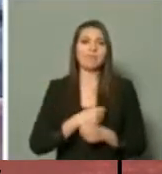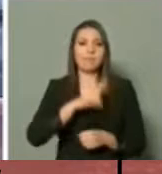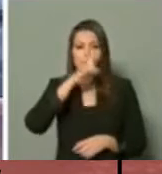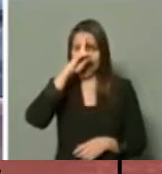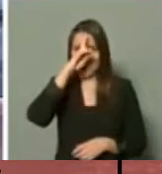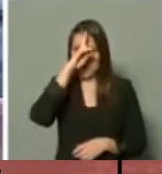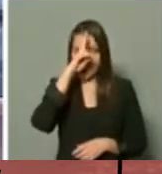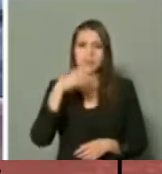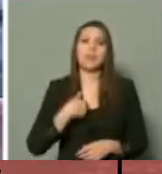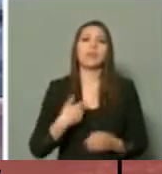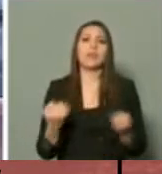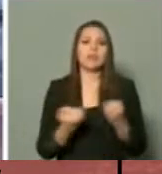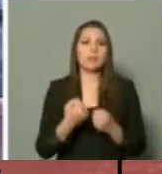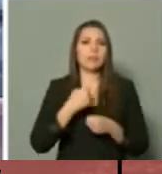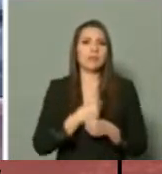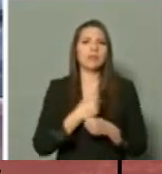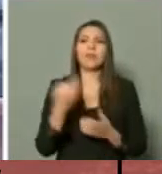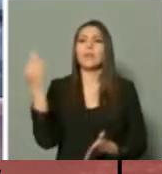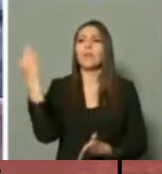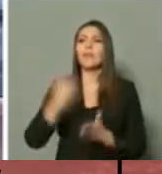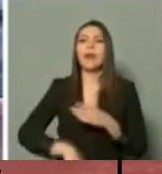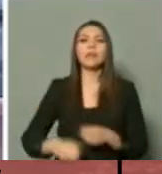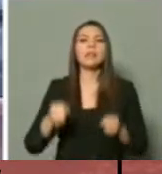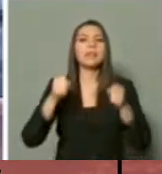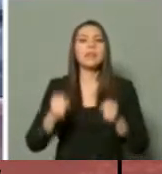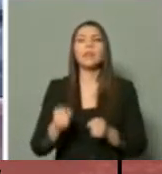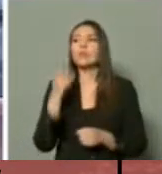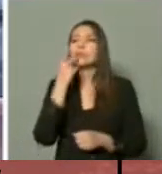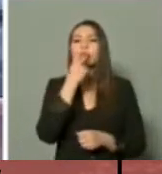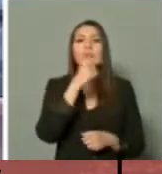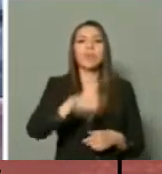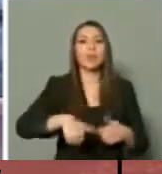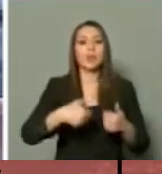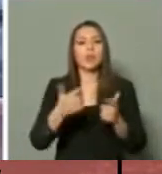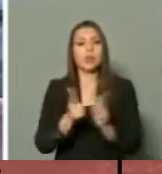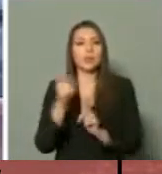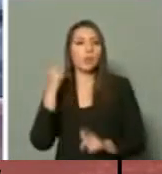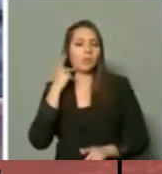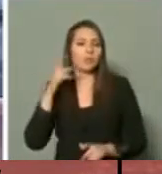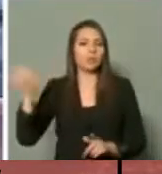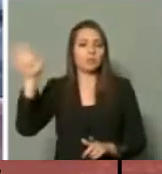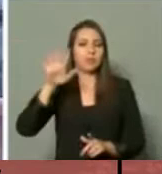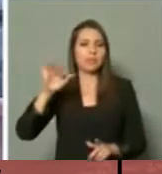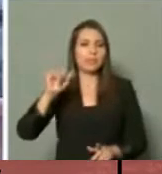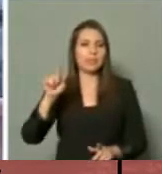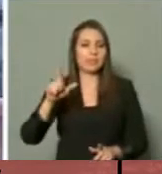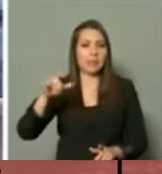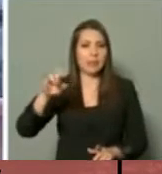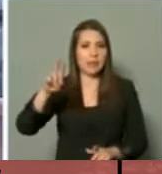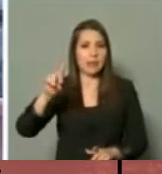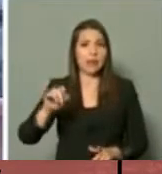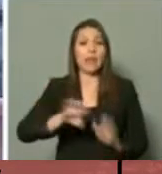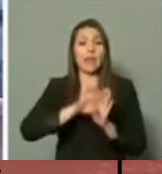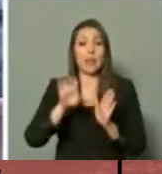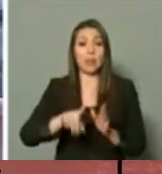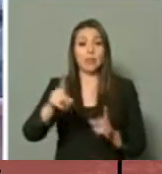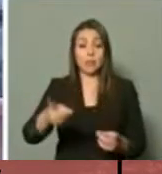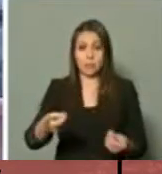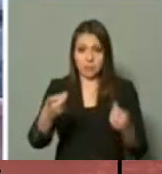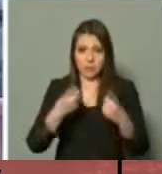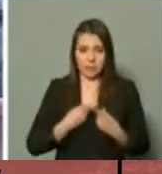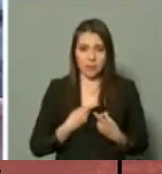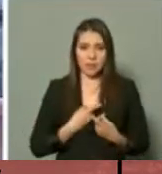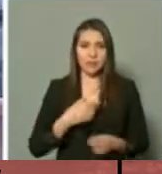como tú he sido víctima de la inseguridad que hoy nos tiene la izquierda. Y por eso te garantizo que si tú me das la oportunidad